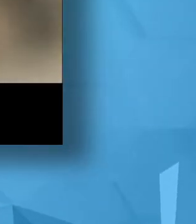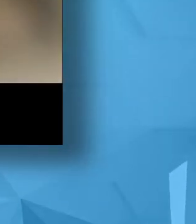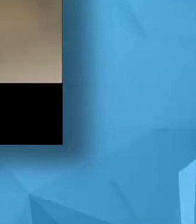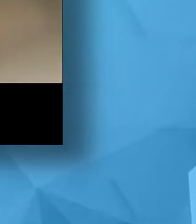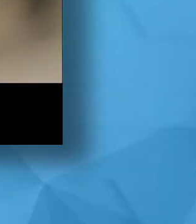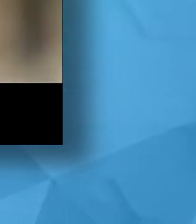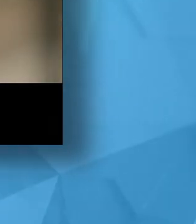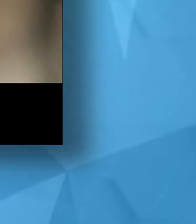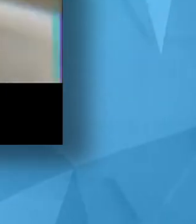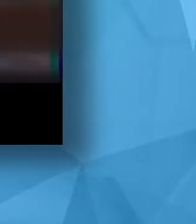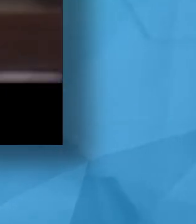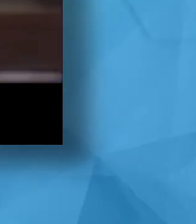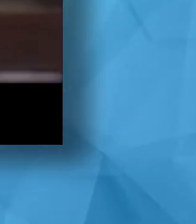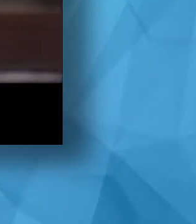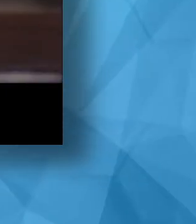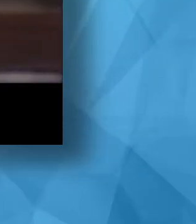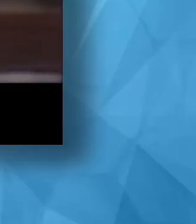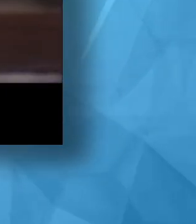But then I got hooked.